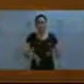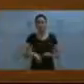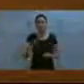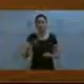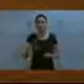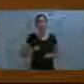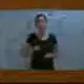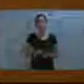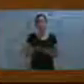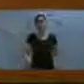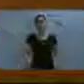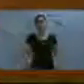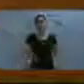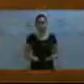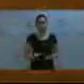contrato turístico.